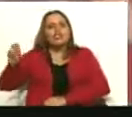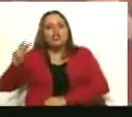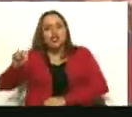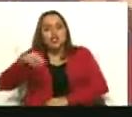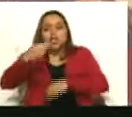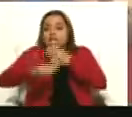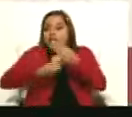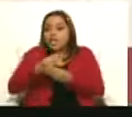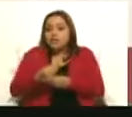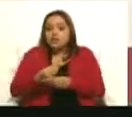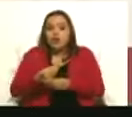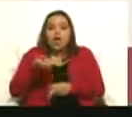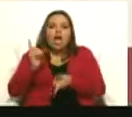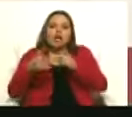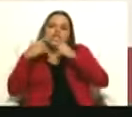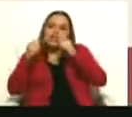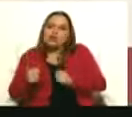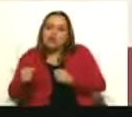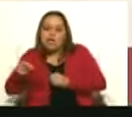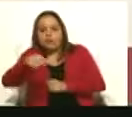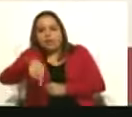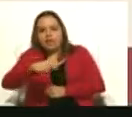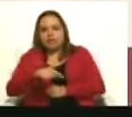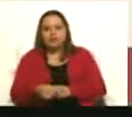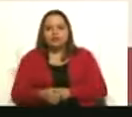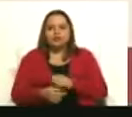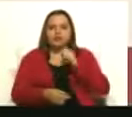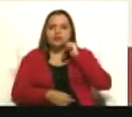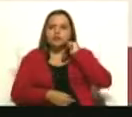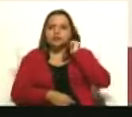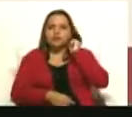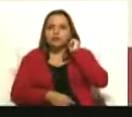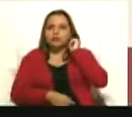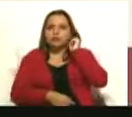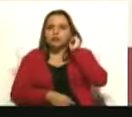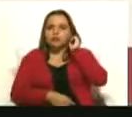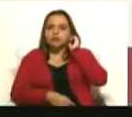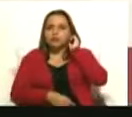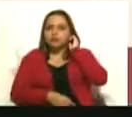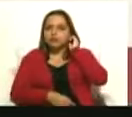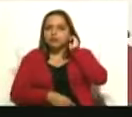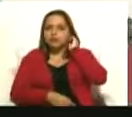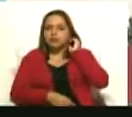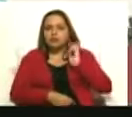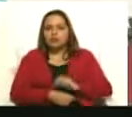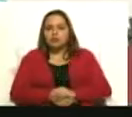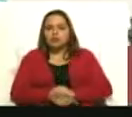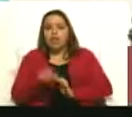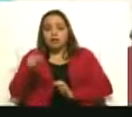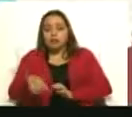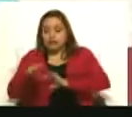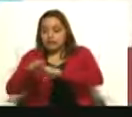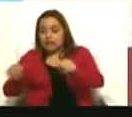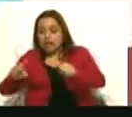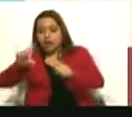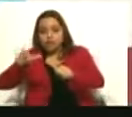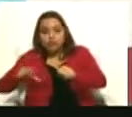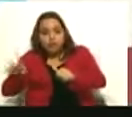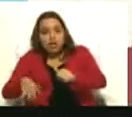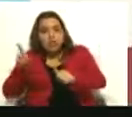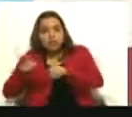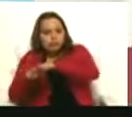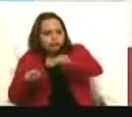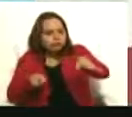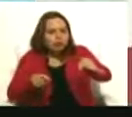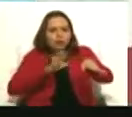materia de seguridad para ellos. De cabo a cabo, en territorio que es indiscutible de Venezuela. Y nosotros no lo